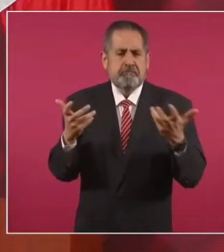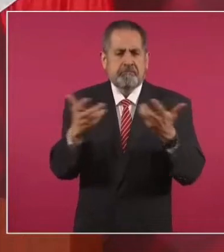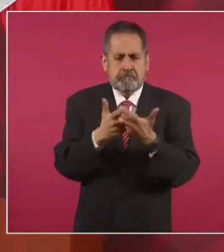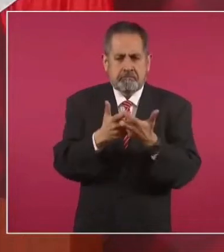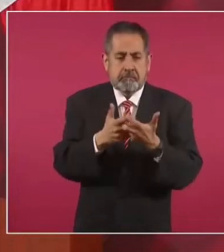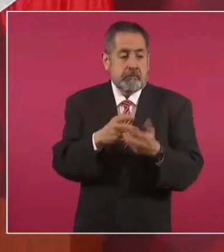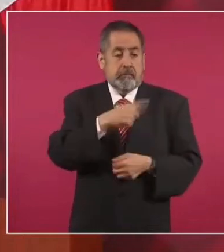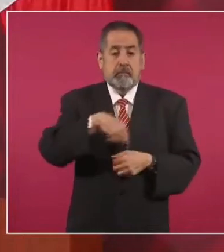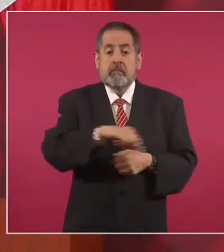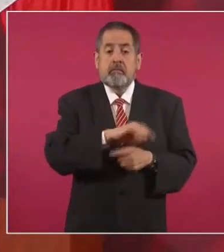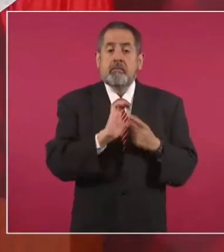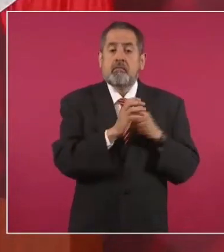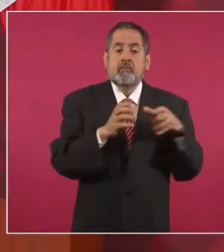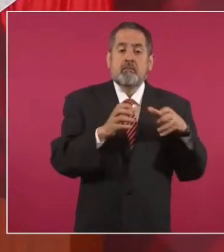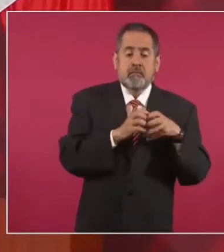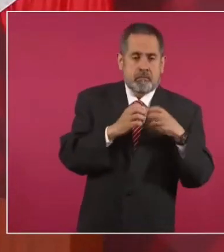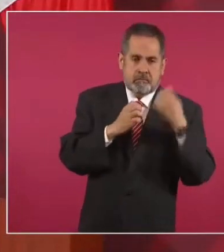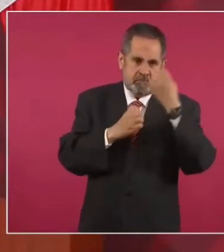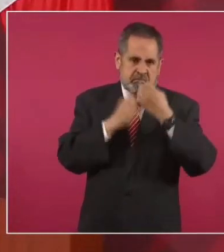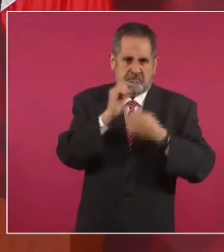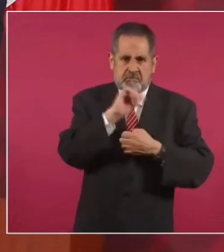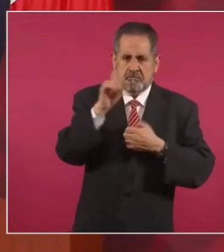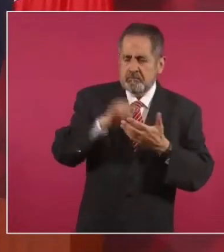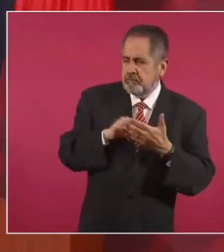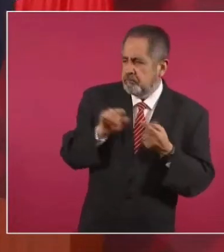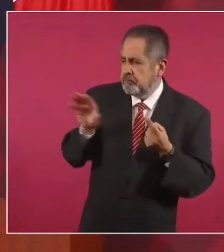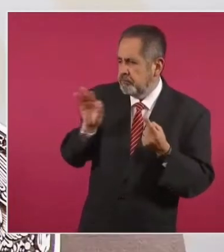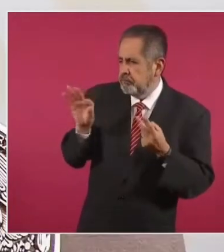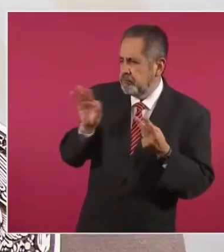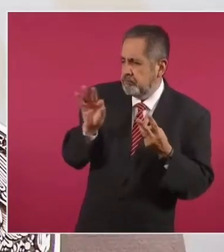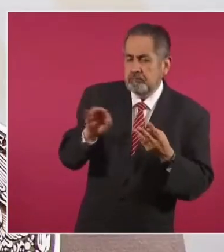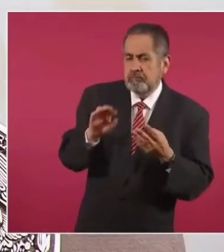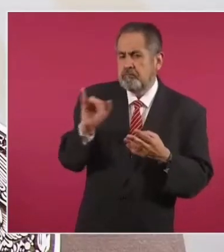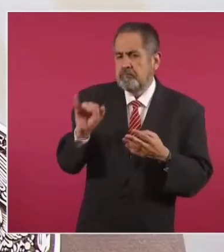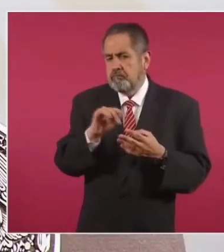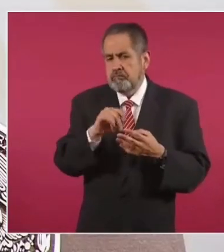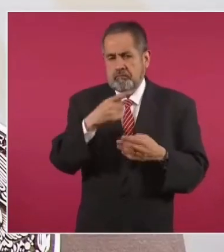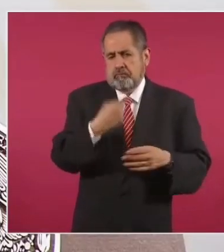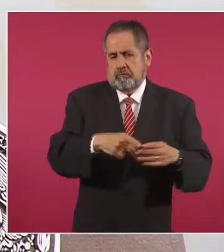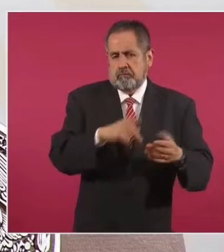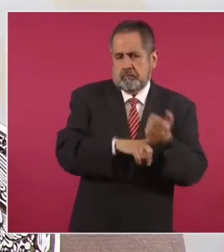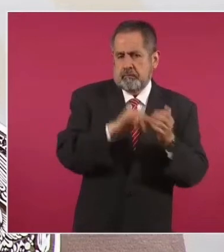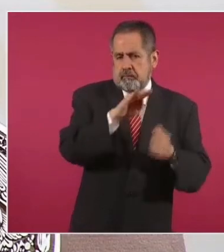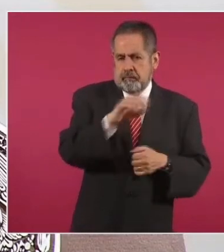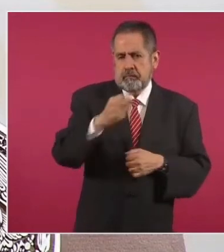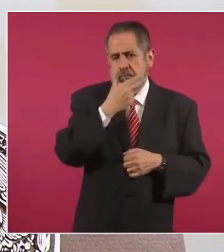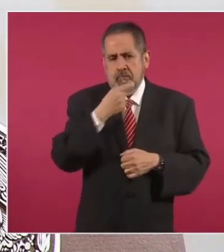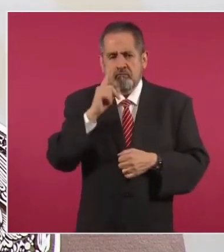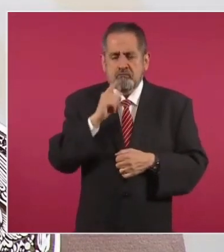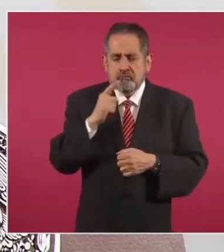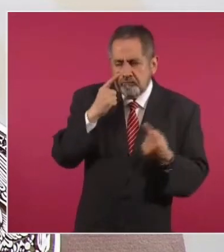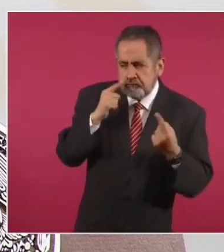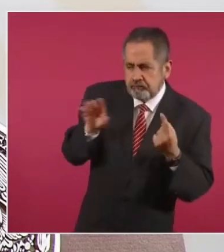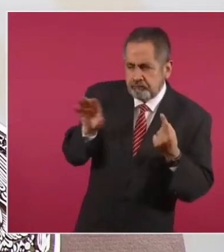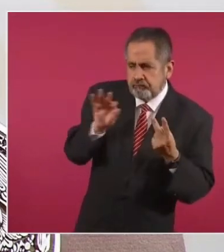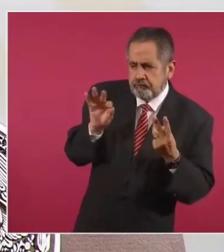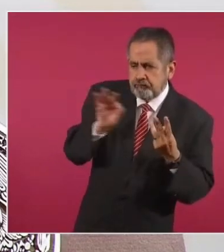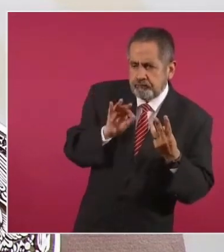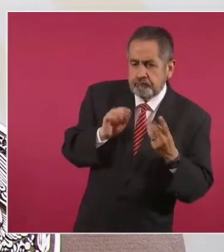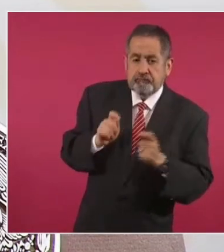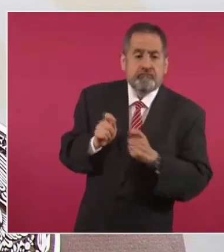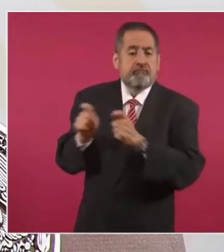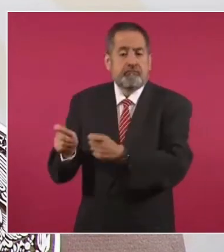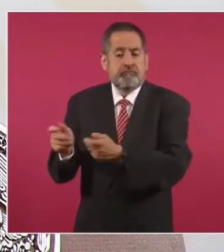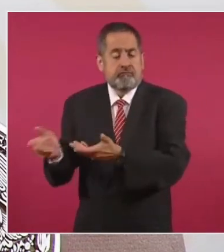un comité de expertas y expertos del propio instituto y a los seleccionados, como se ha mencionado, se les